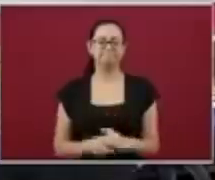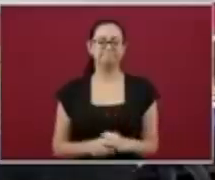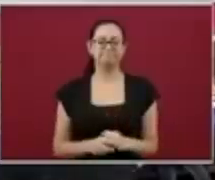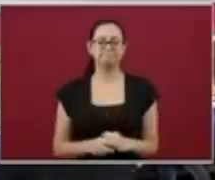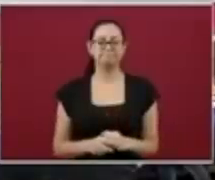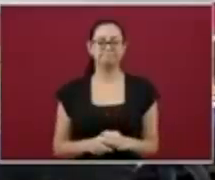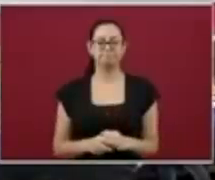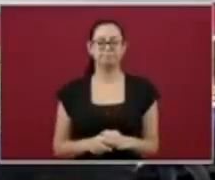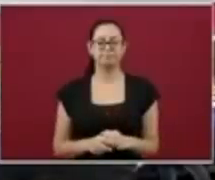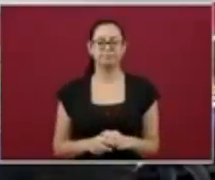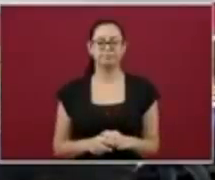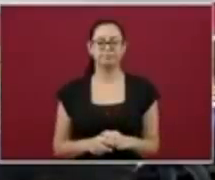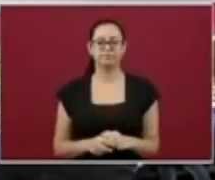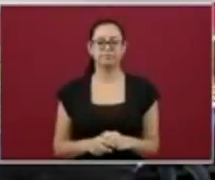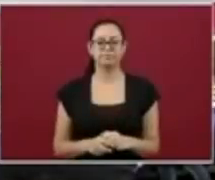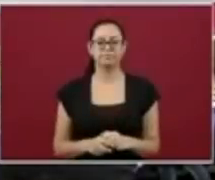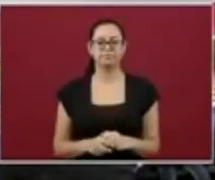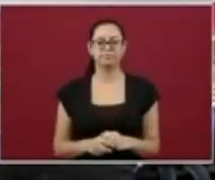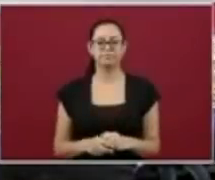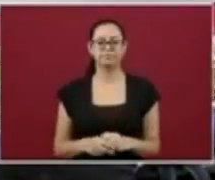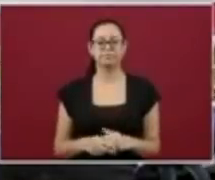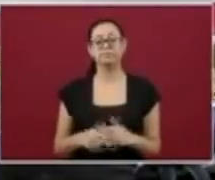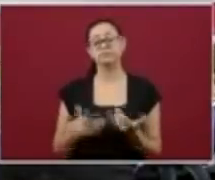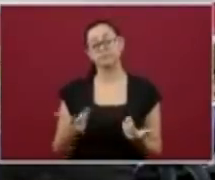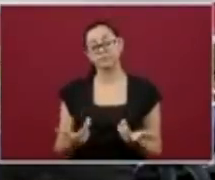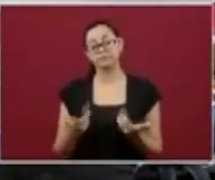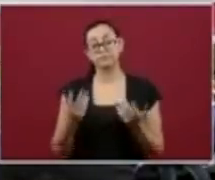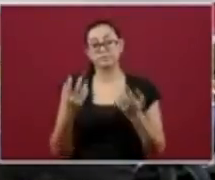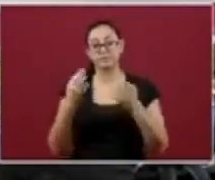Y conforme vayan creciendo los consulados móviles,